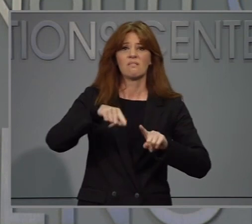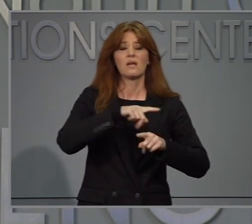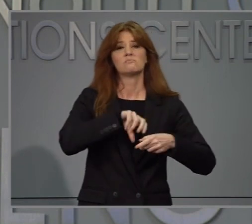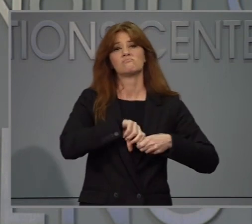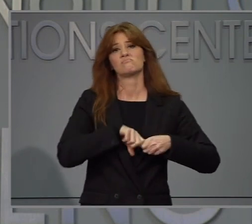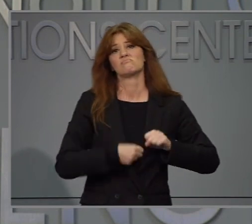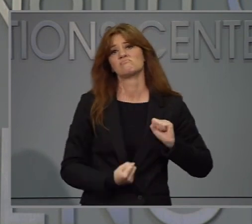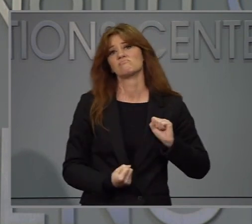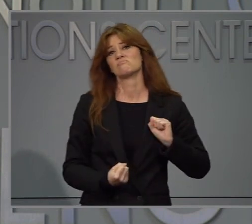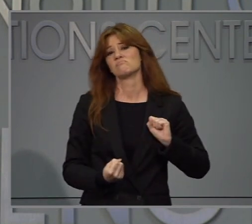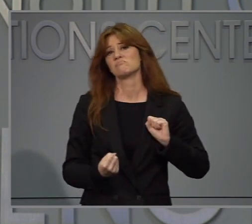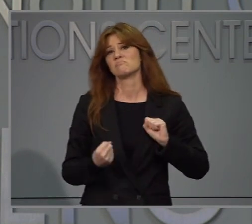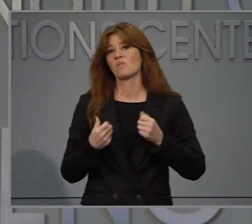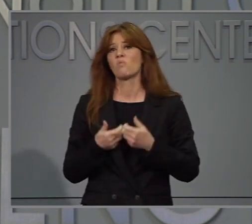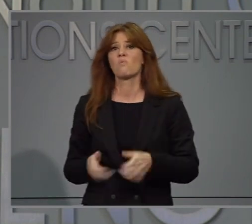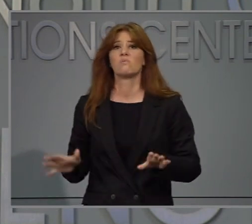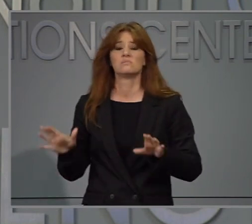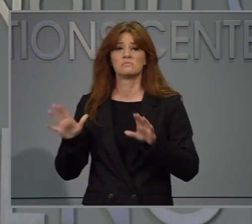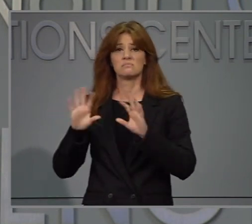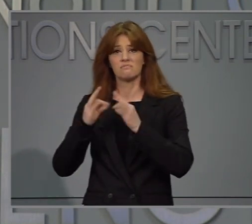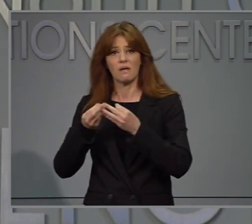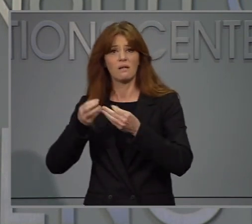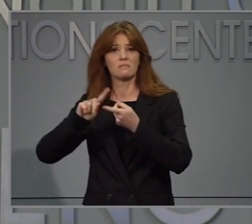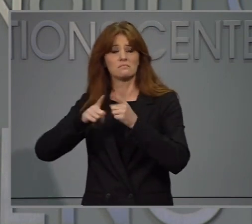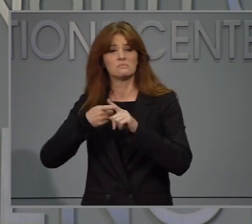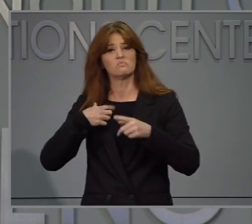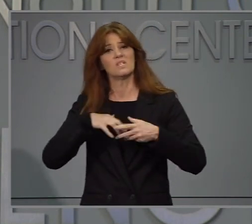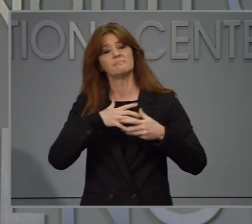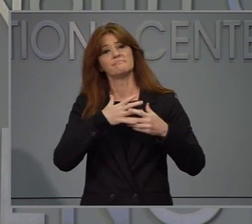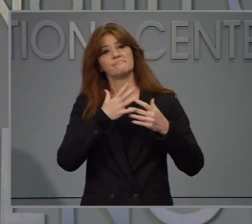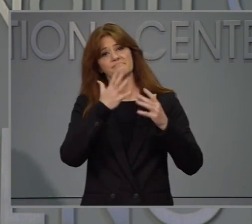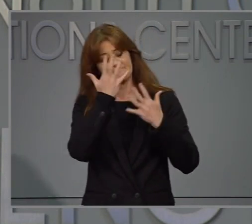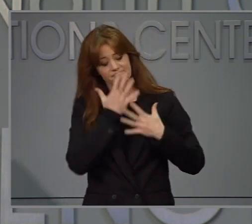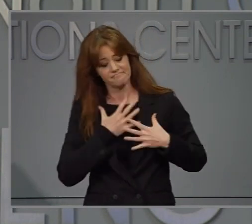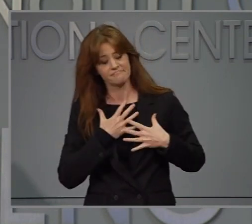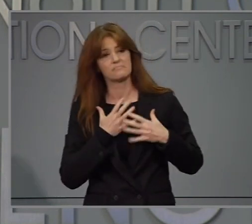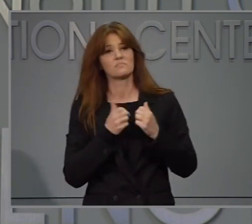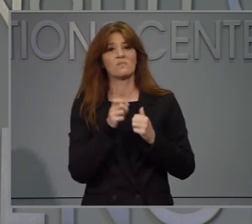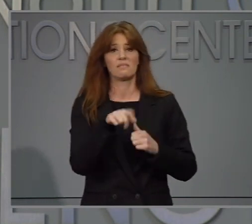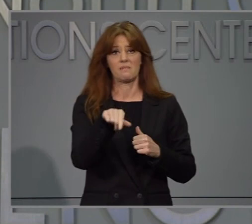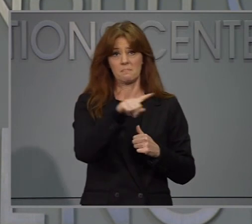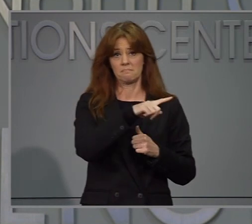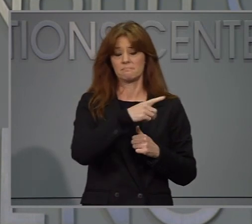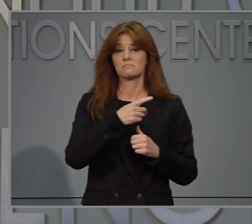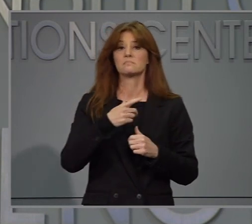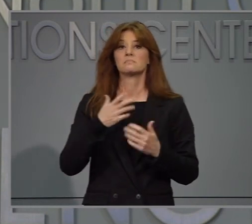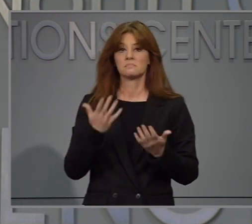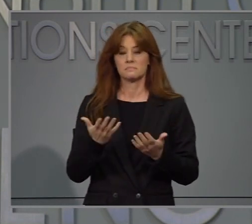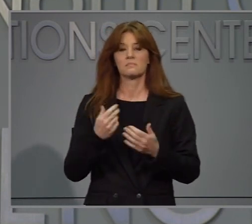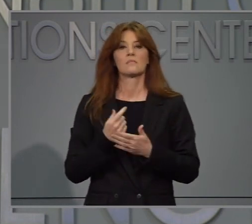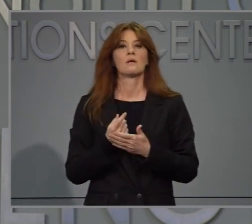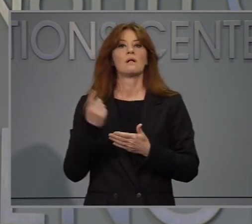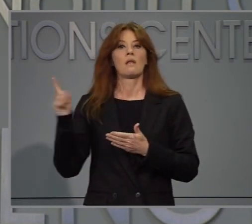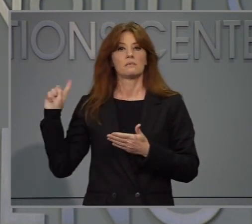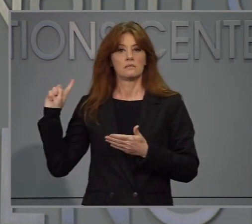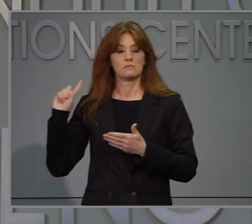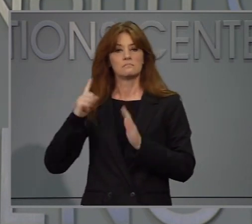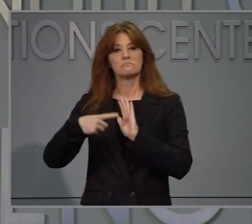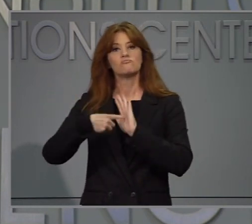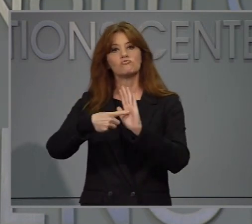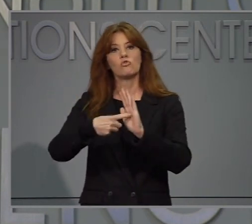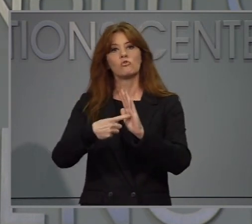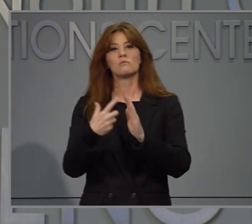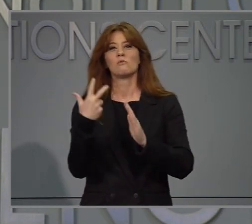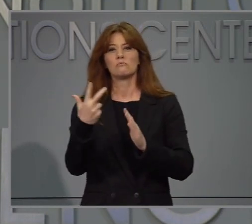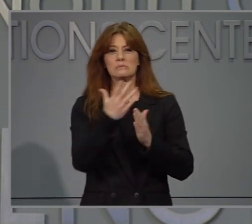familias y amigos están sufriendo por sus difuntos y nosotros también estamos de luto. La semana pasada